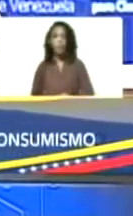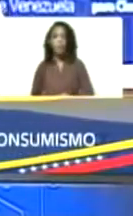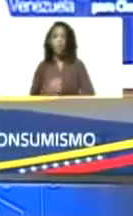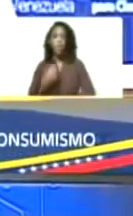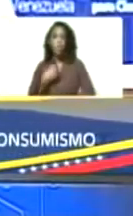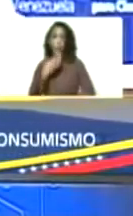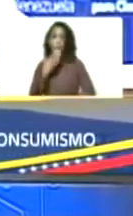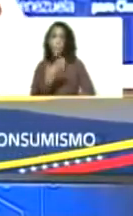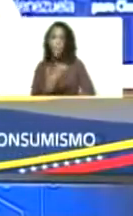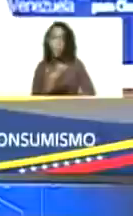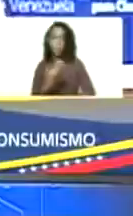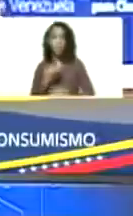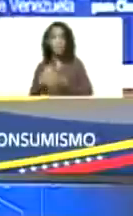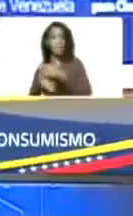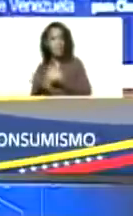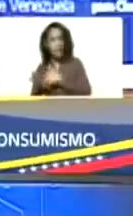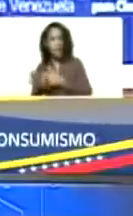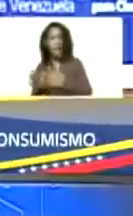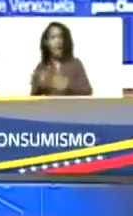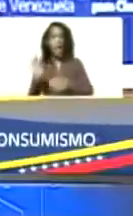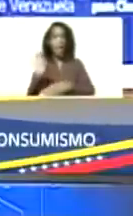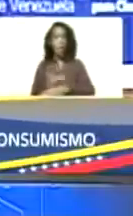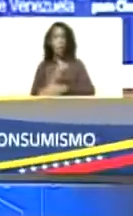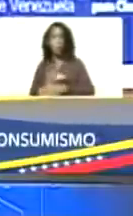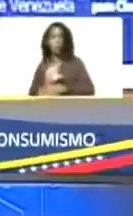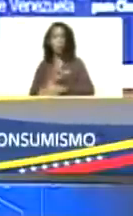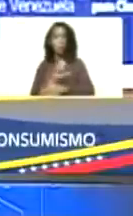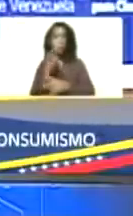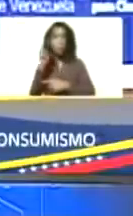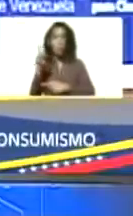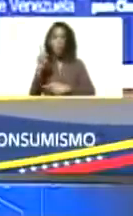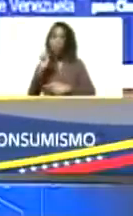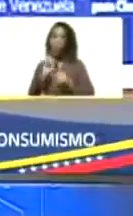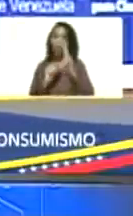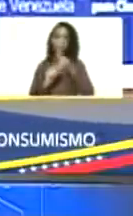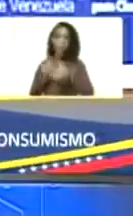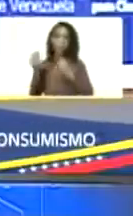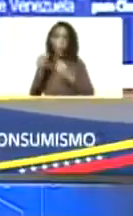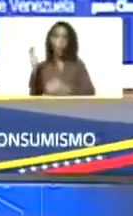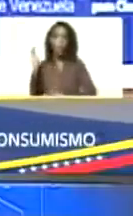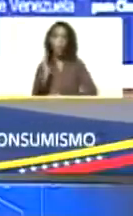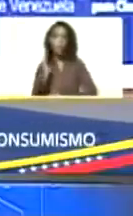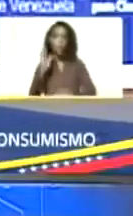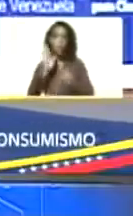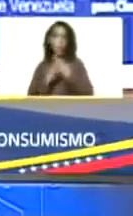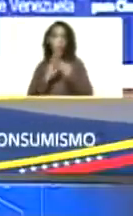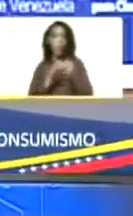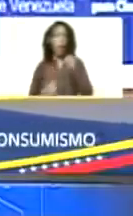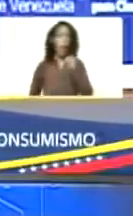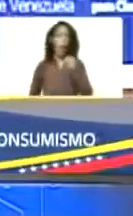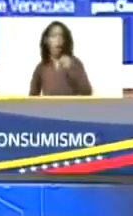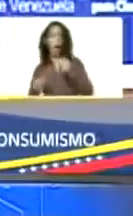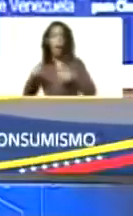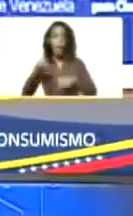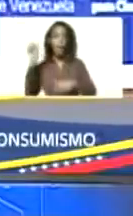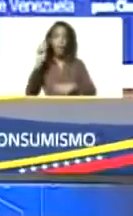pido, salen a los conciertos. ¿No se dan cuenta cómo han regresado los cantantes a